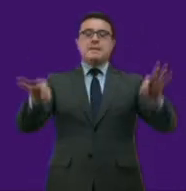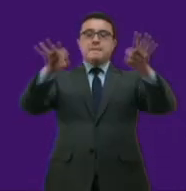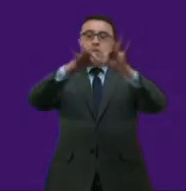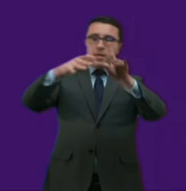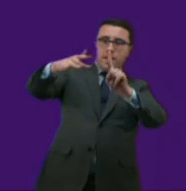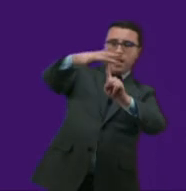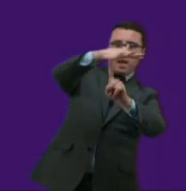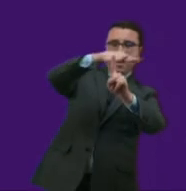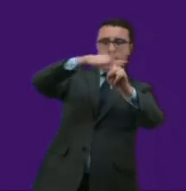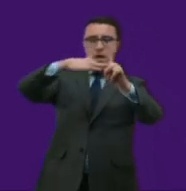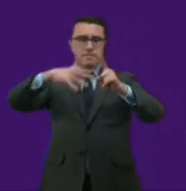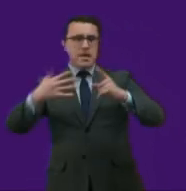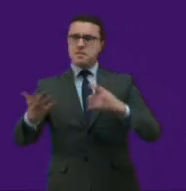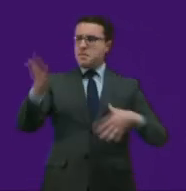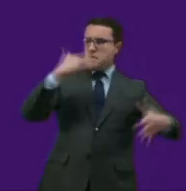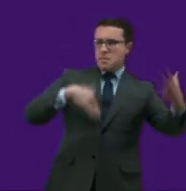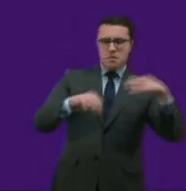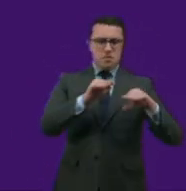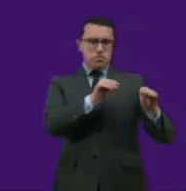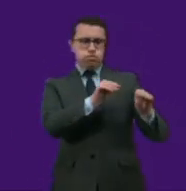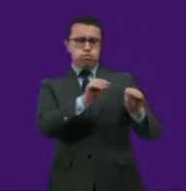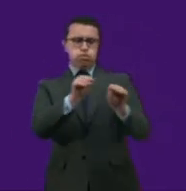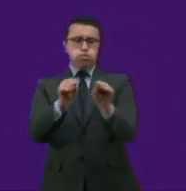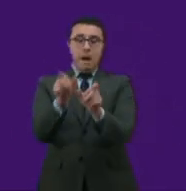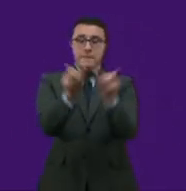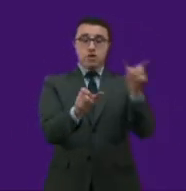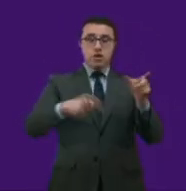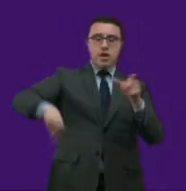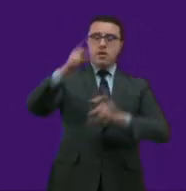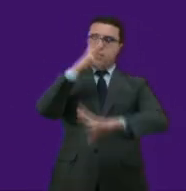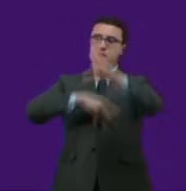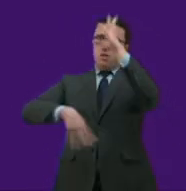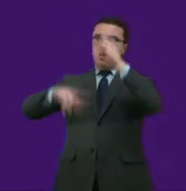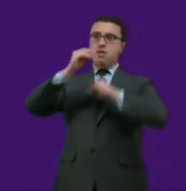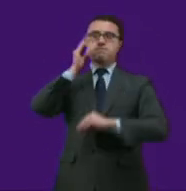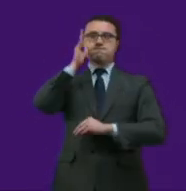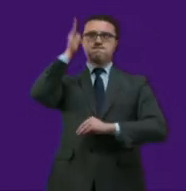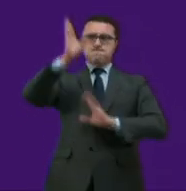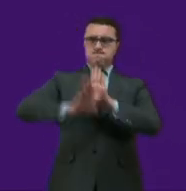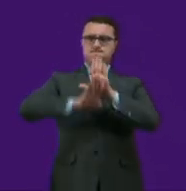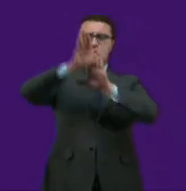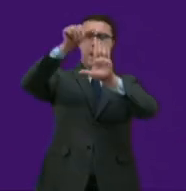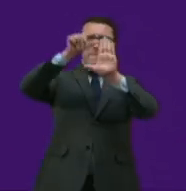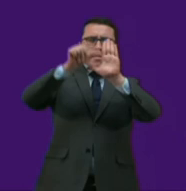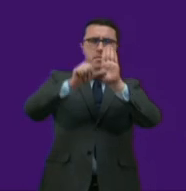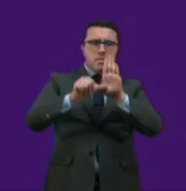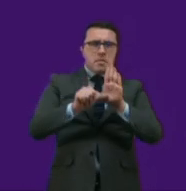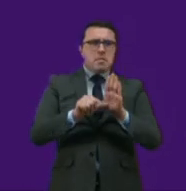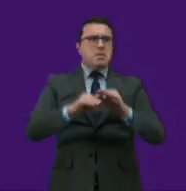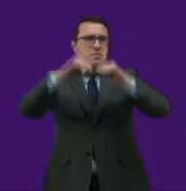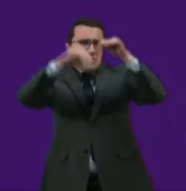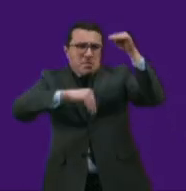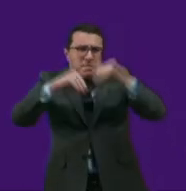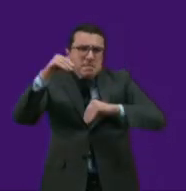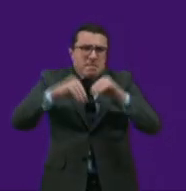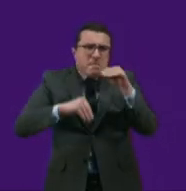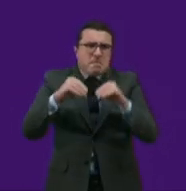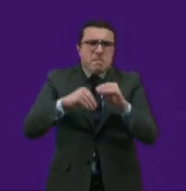trabajo o de formación para que estas personas pues puedan llegar a ser esos programadores que necesitamos.